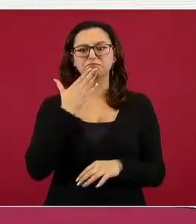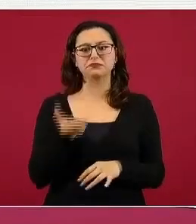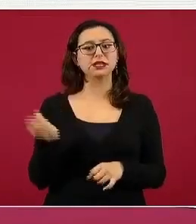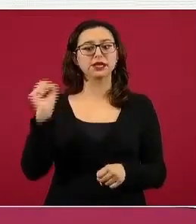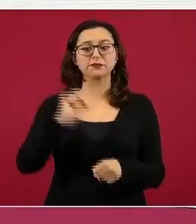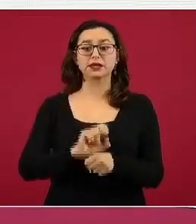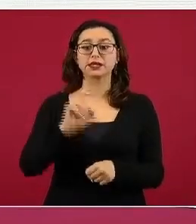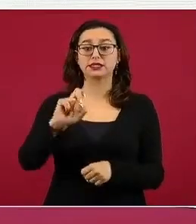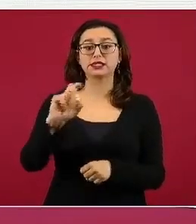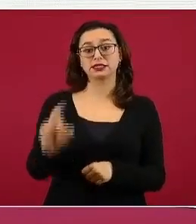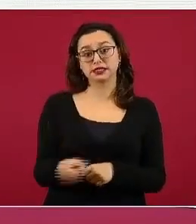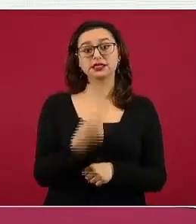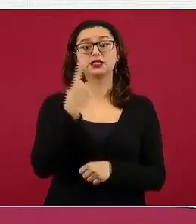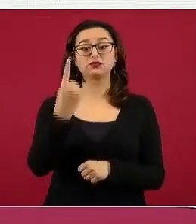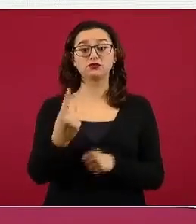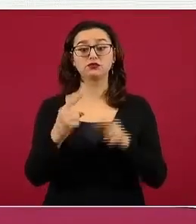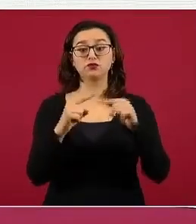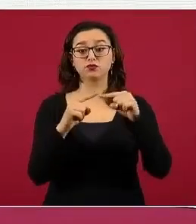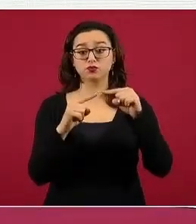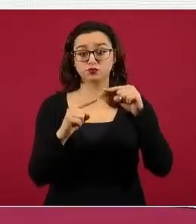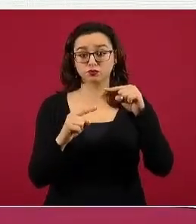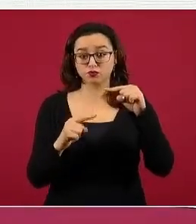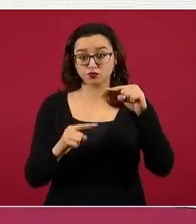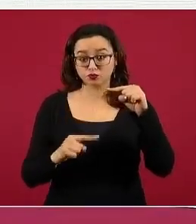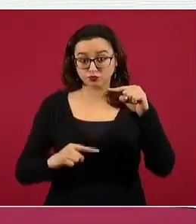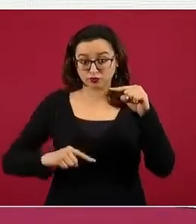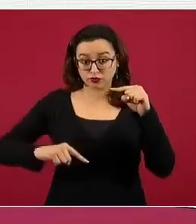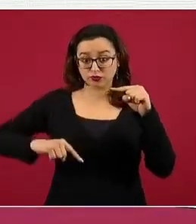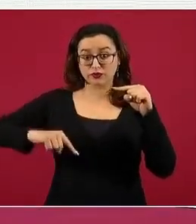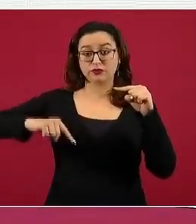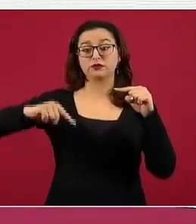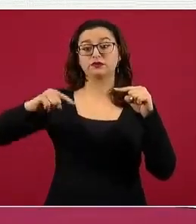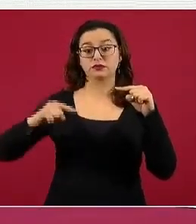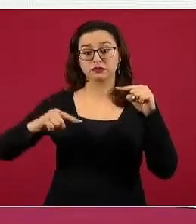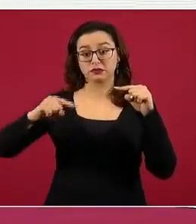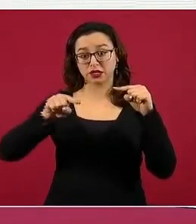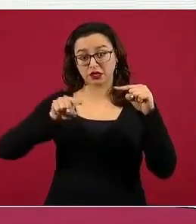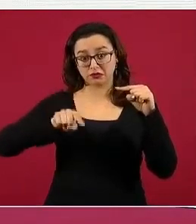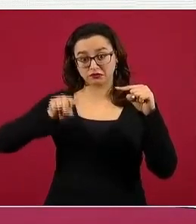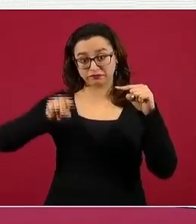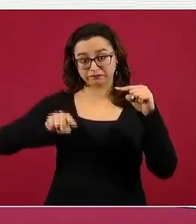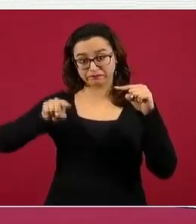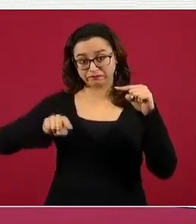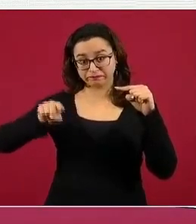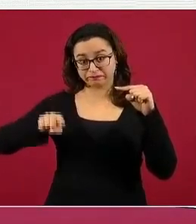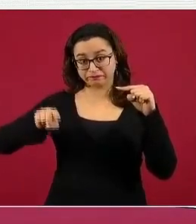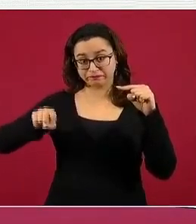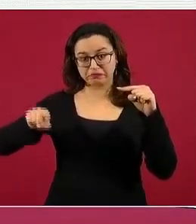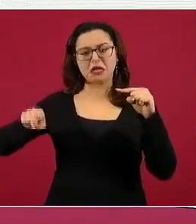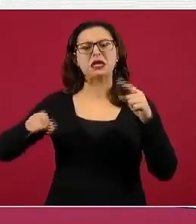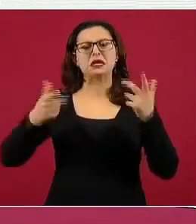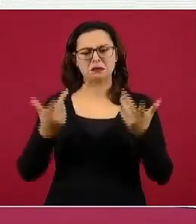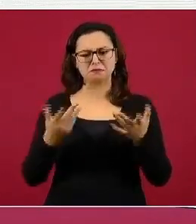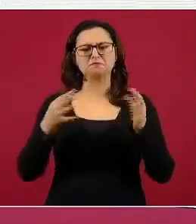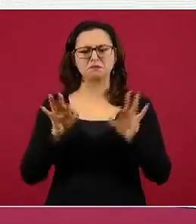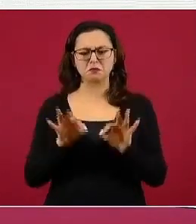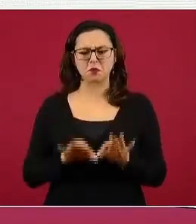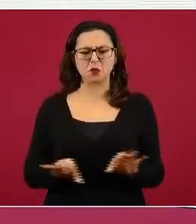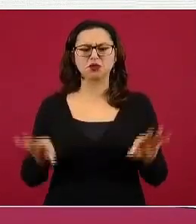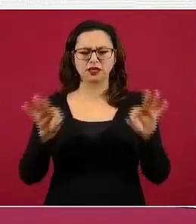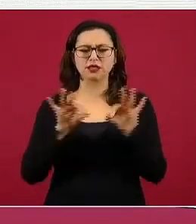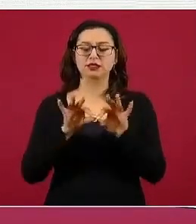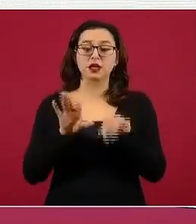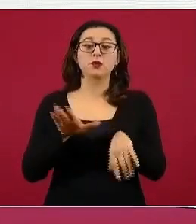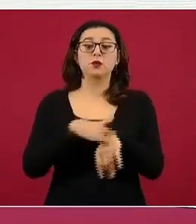31, se quedó en esta meseta, la mitad de la curva epidémica, que es importante cuando un estado entra a